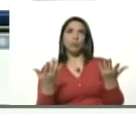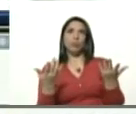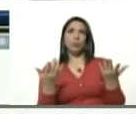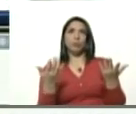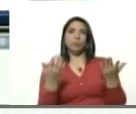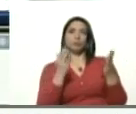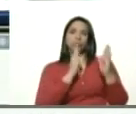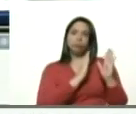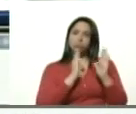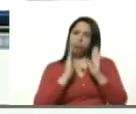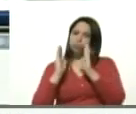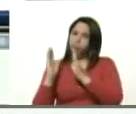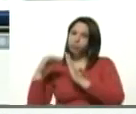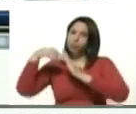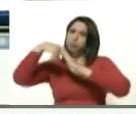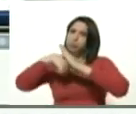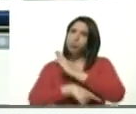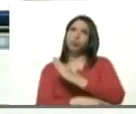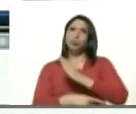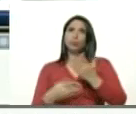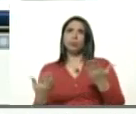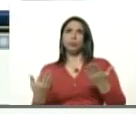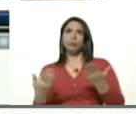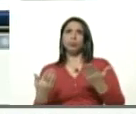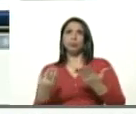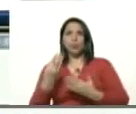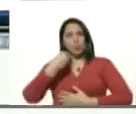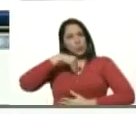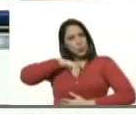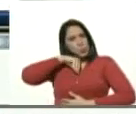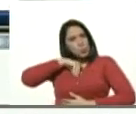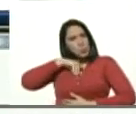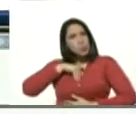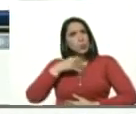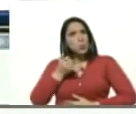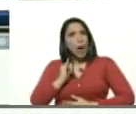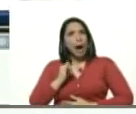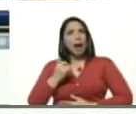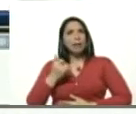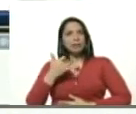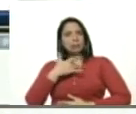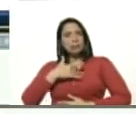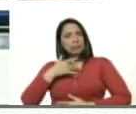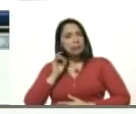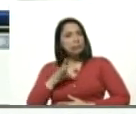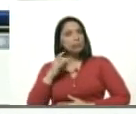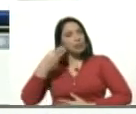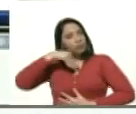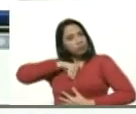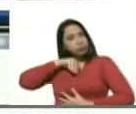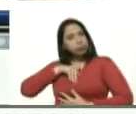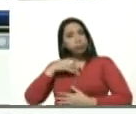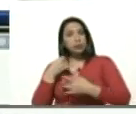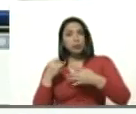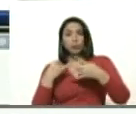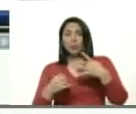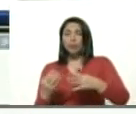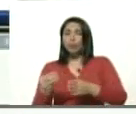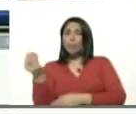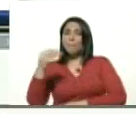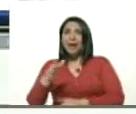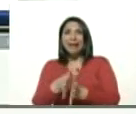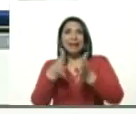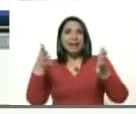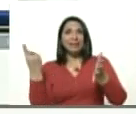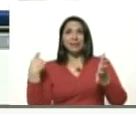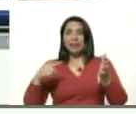estructural profundo. La procesión va por dentro, Ernesto. Y el instrumento más grande que tenemos